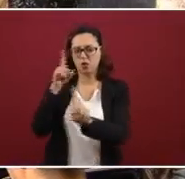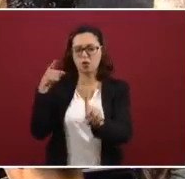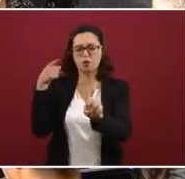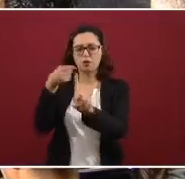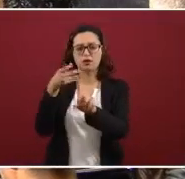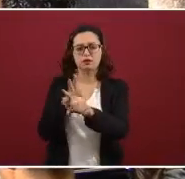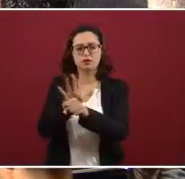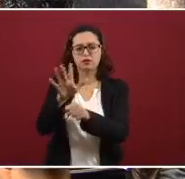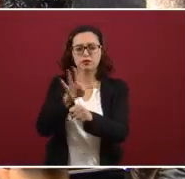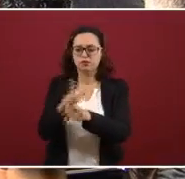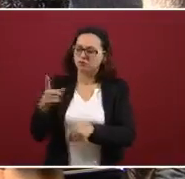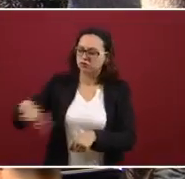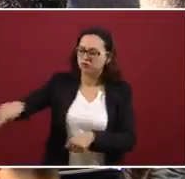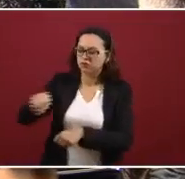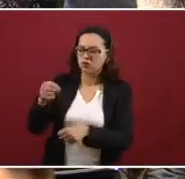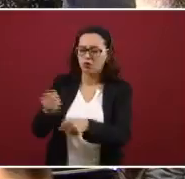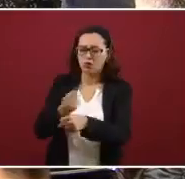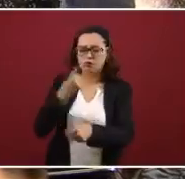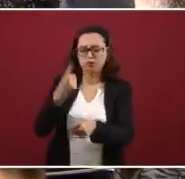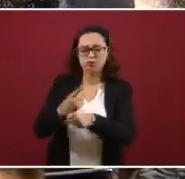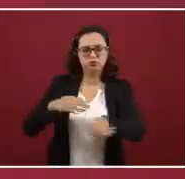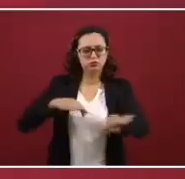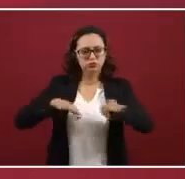tengan oportunidades de empleo